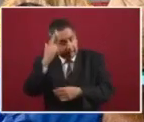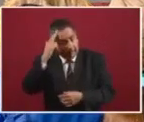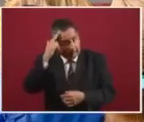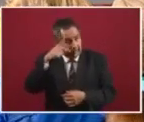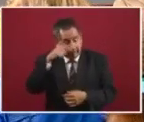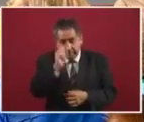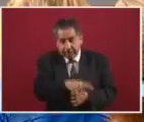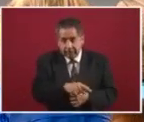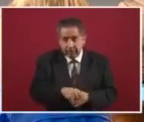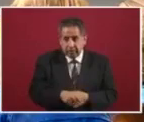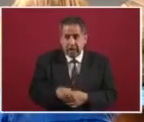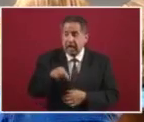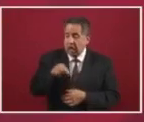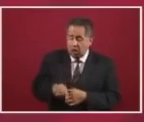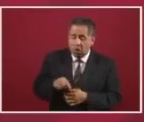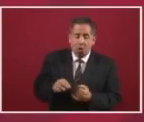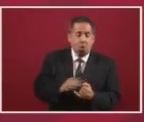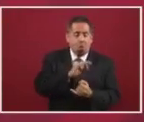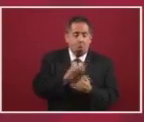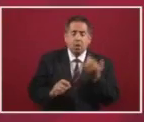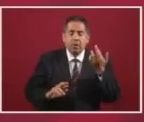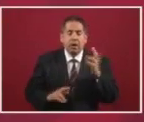la última revolución.